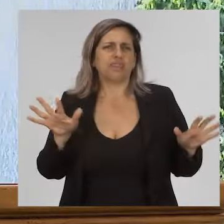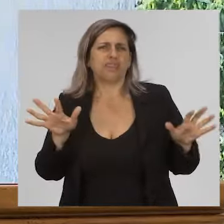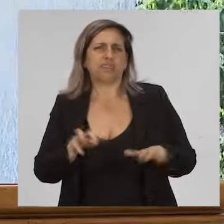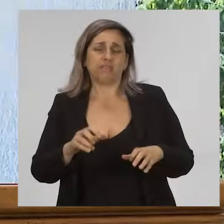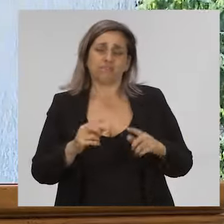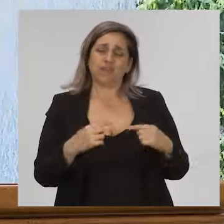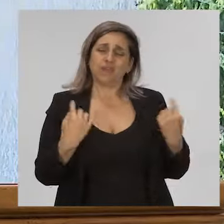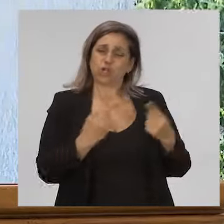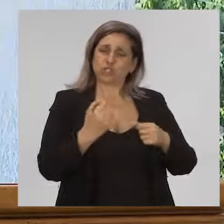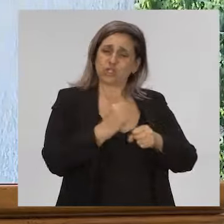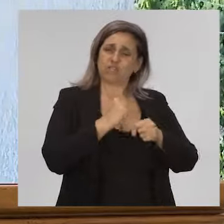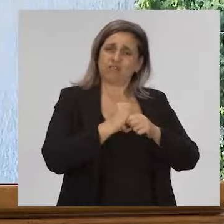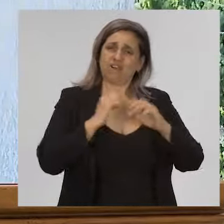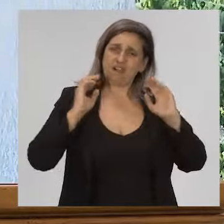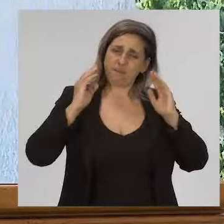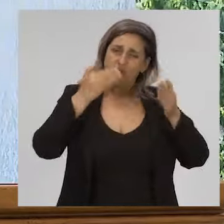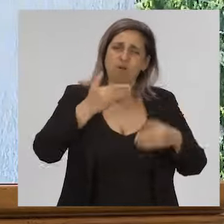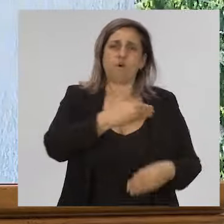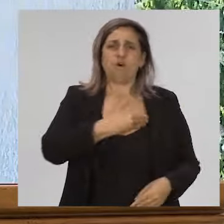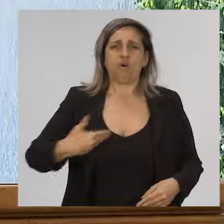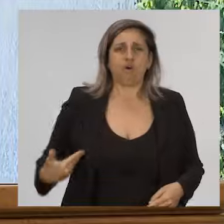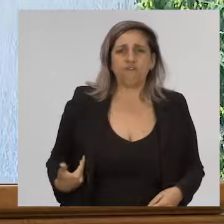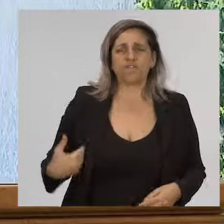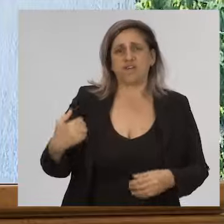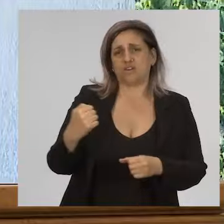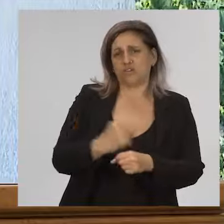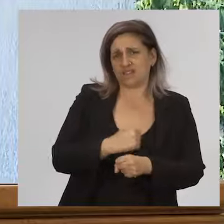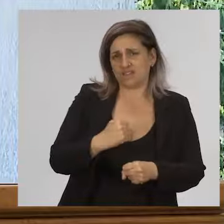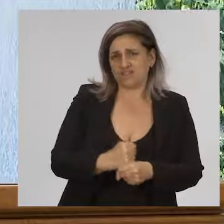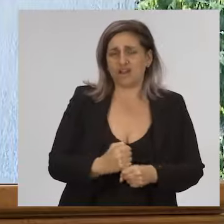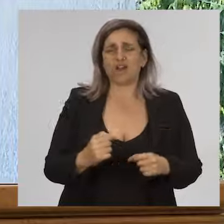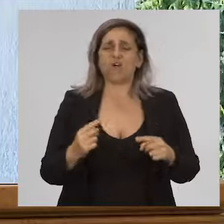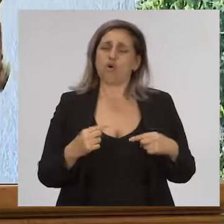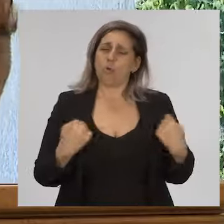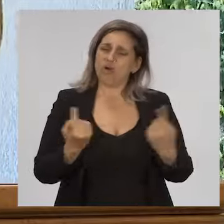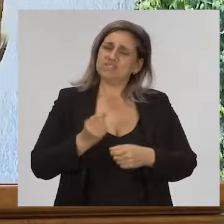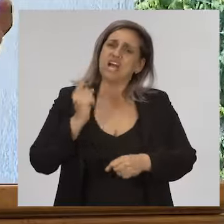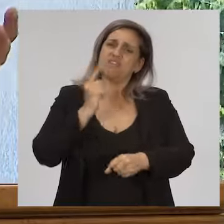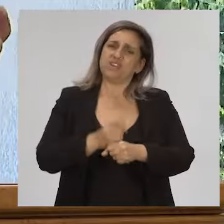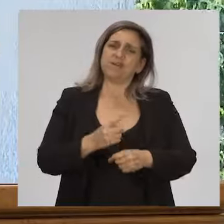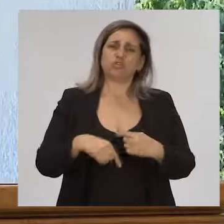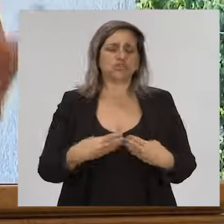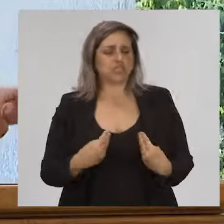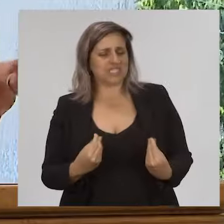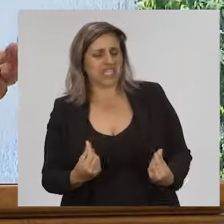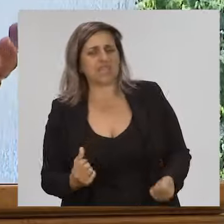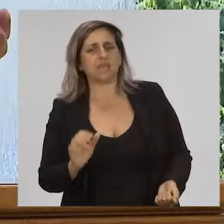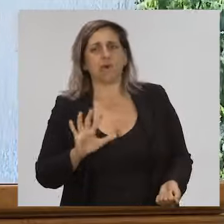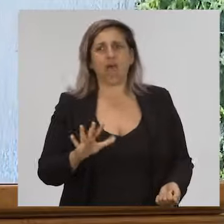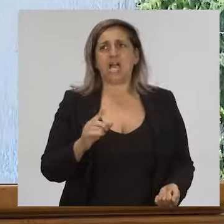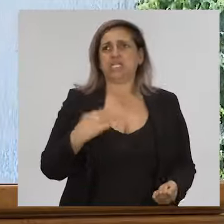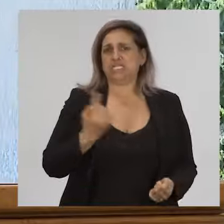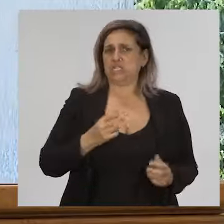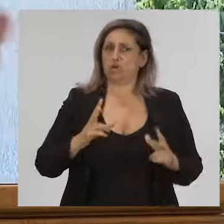Y nosotros que nos dedicamos a la cosa pública y que cargamos con esa afirmación, la sentimos esa